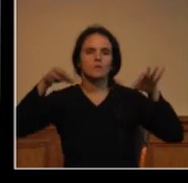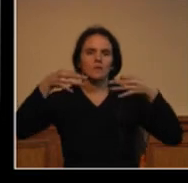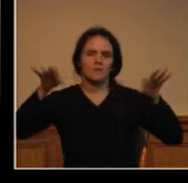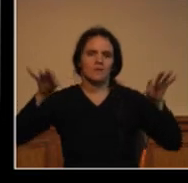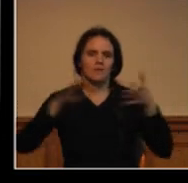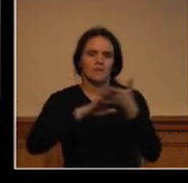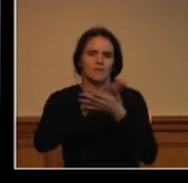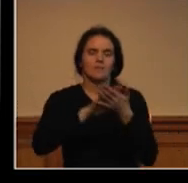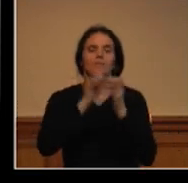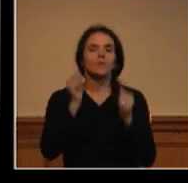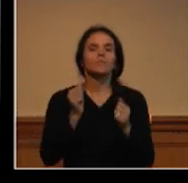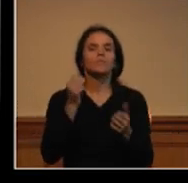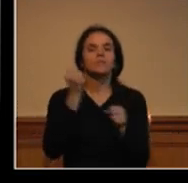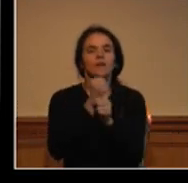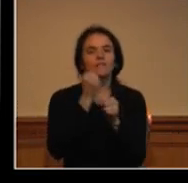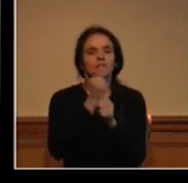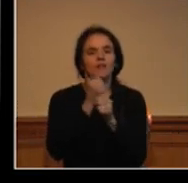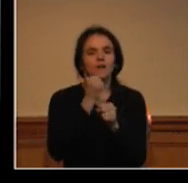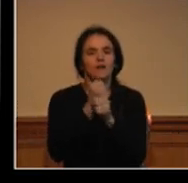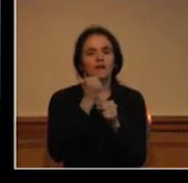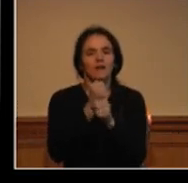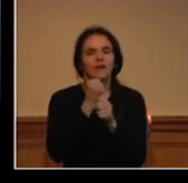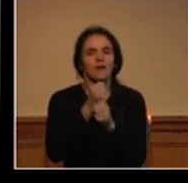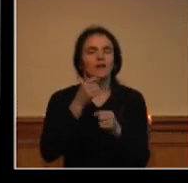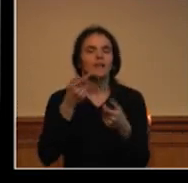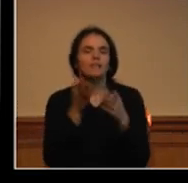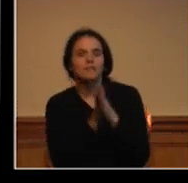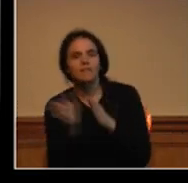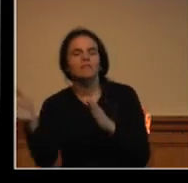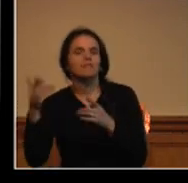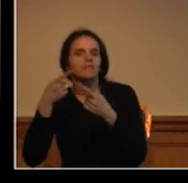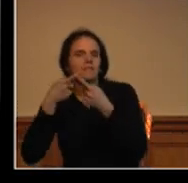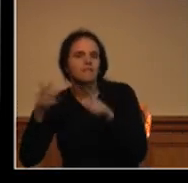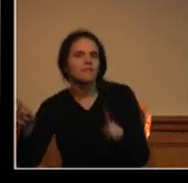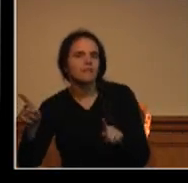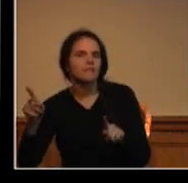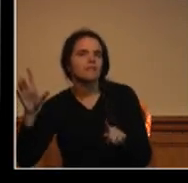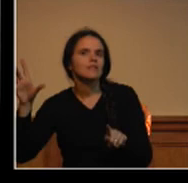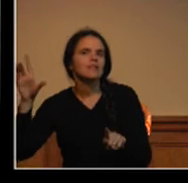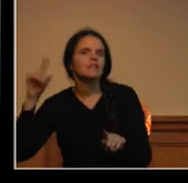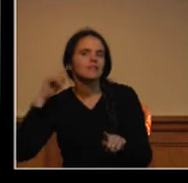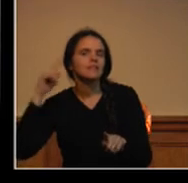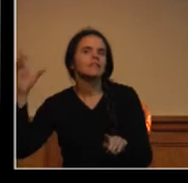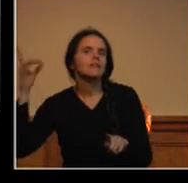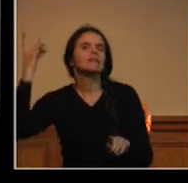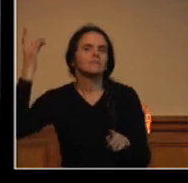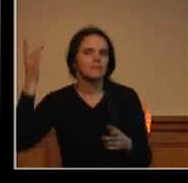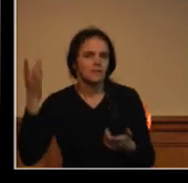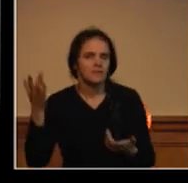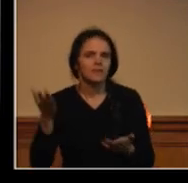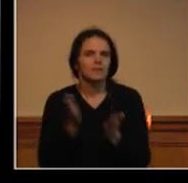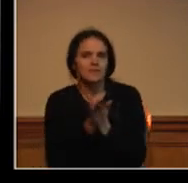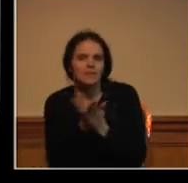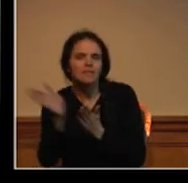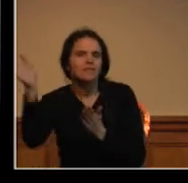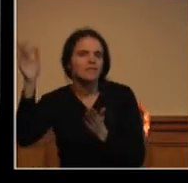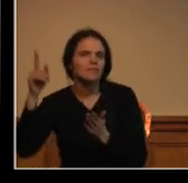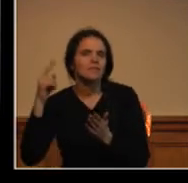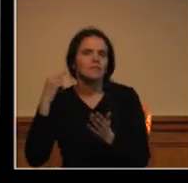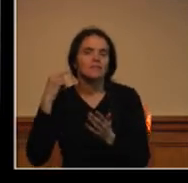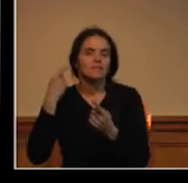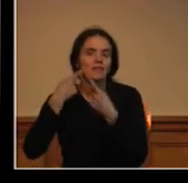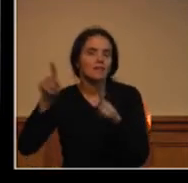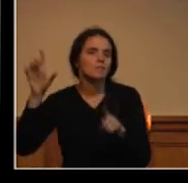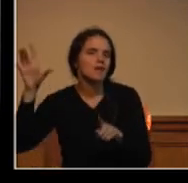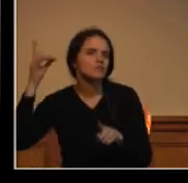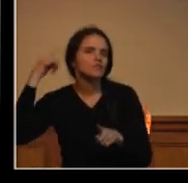decía Marcela con el sendero de discriminación auditiva, que ahí la Pauli no incorporó este sendero a la